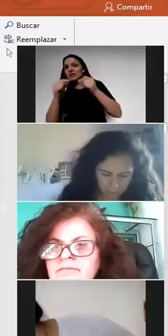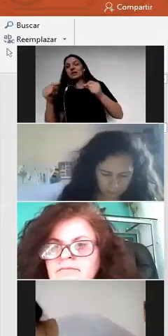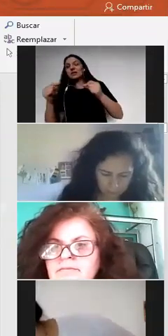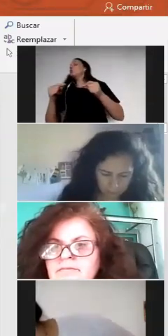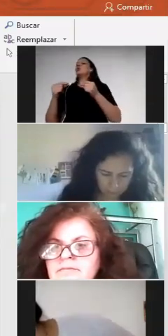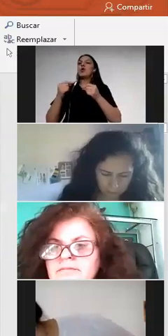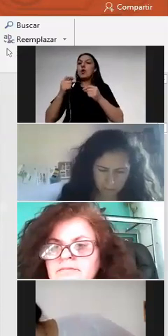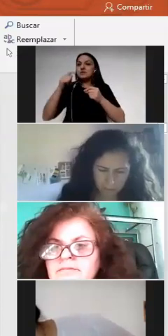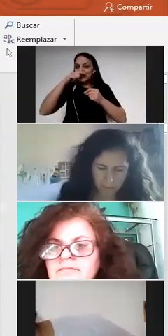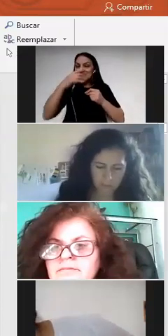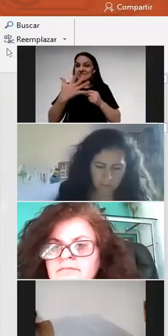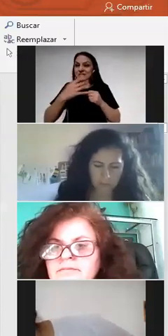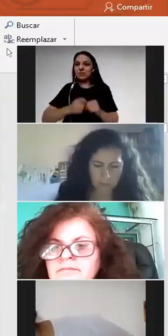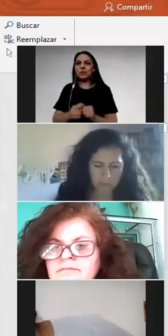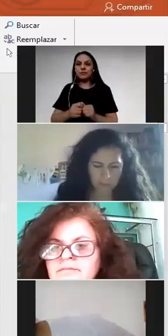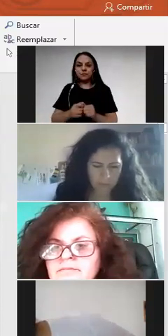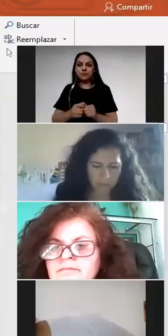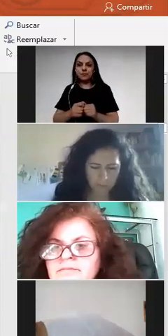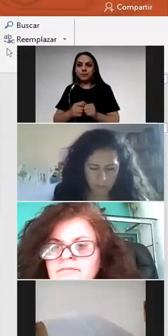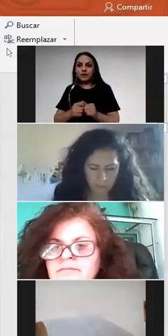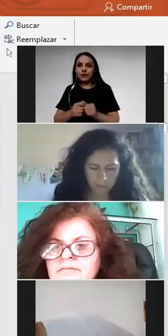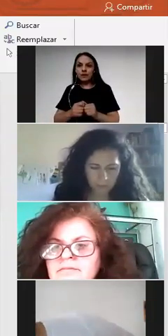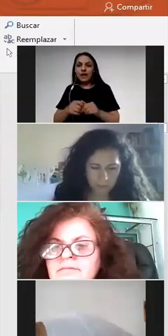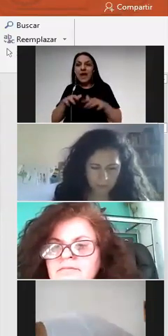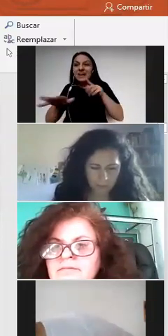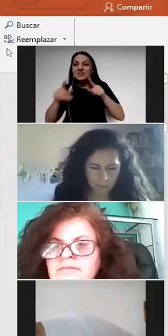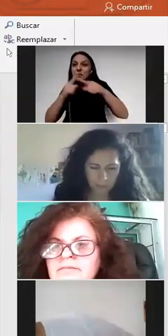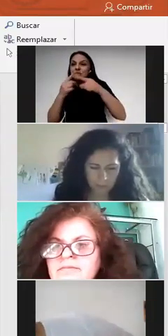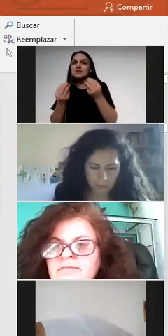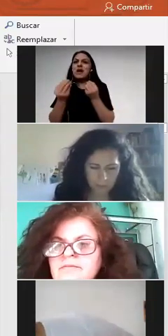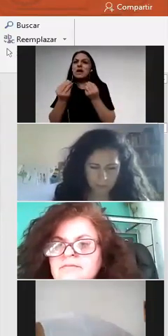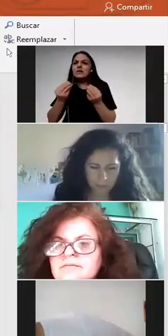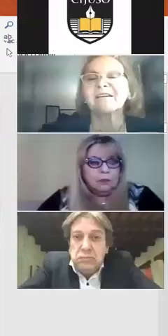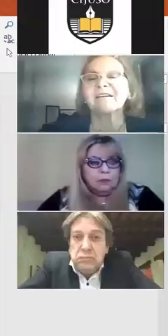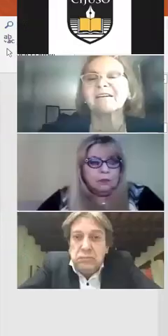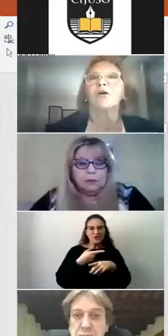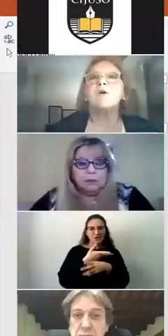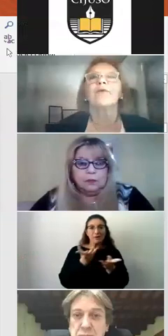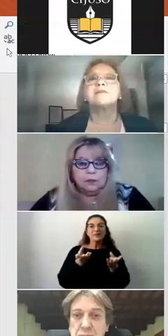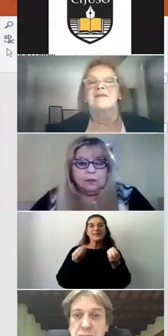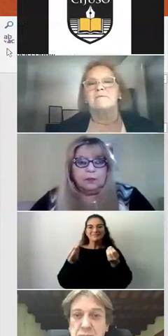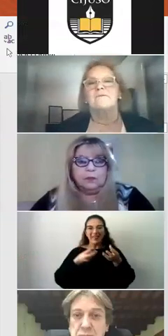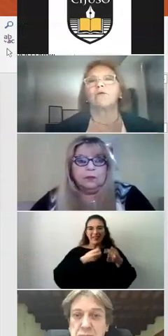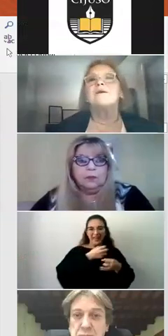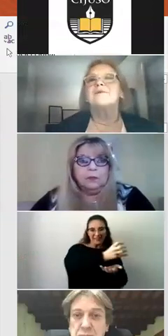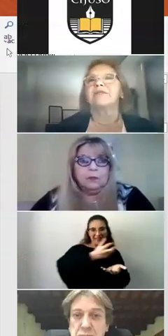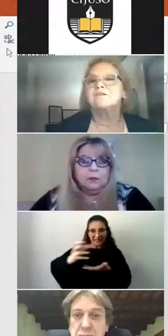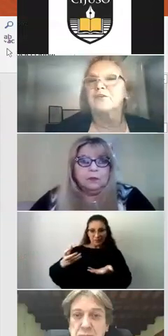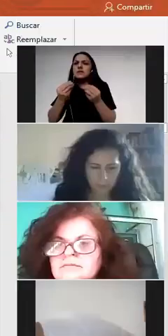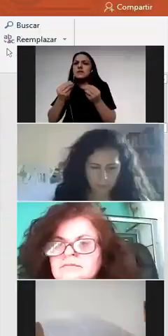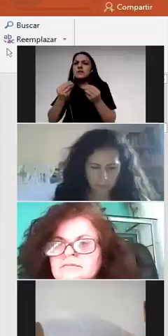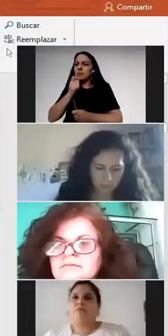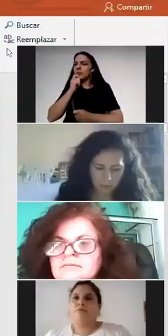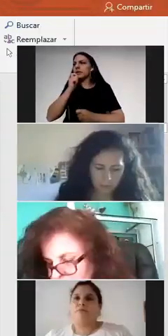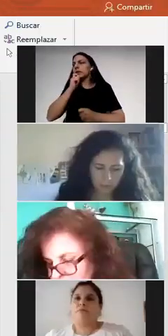medidas de acción positiva son políticas públicas de redistribución, como puede ser una pensión no